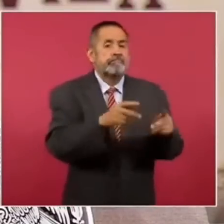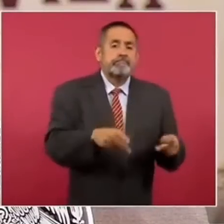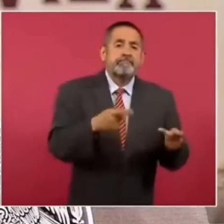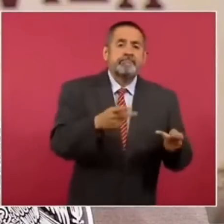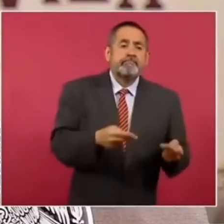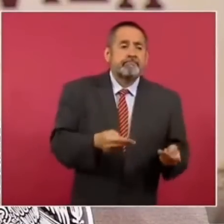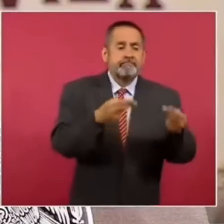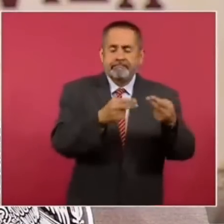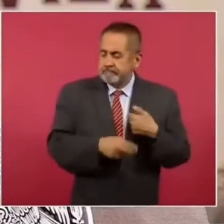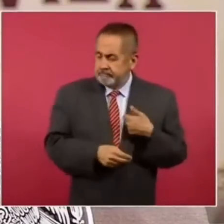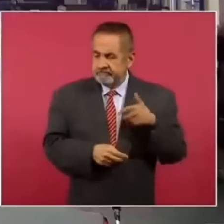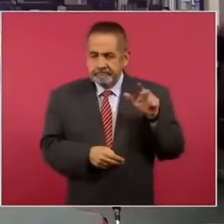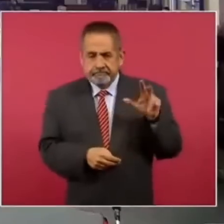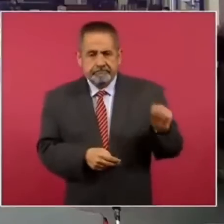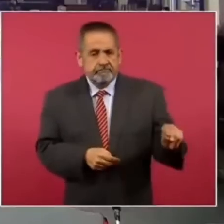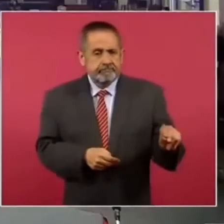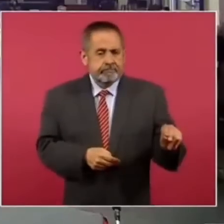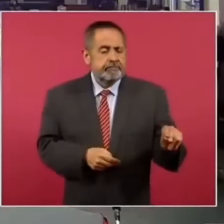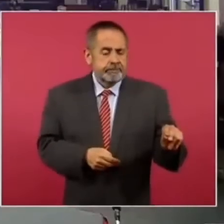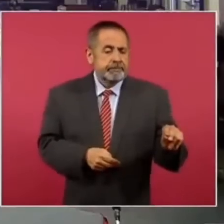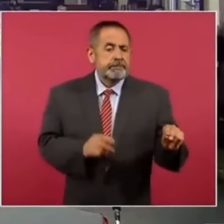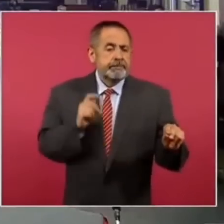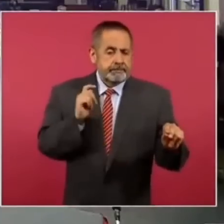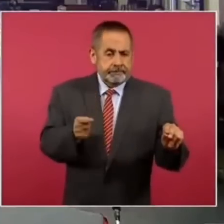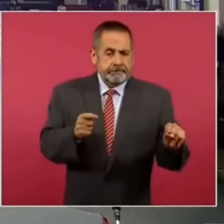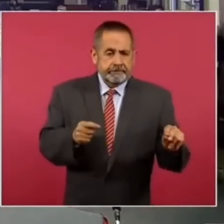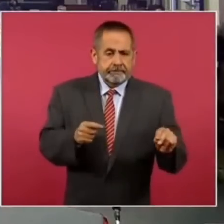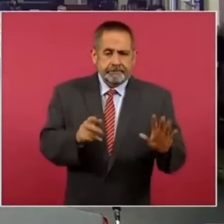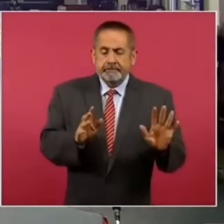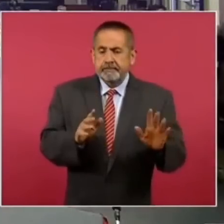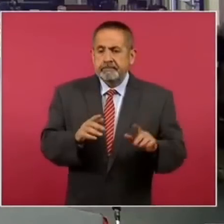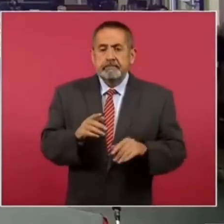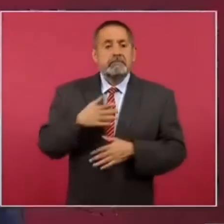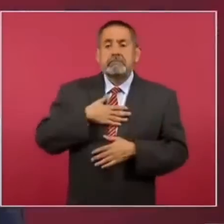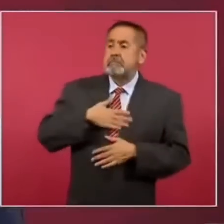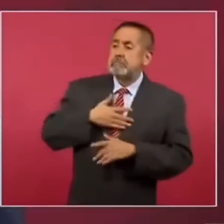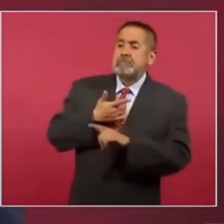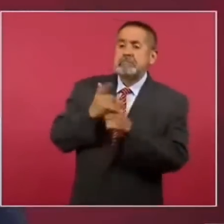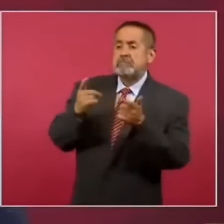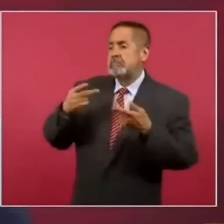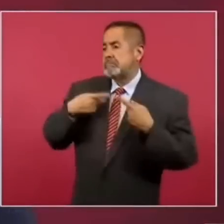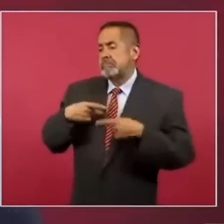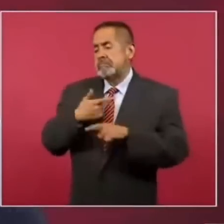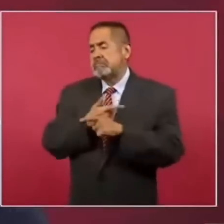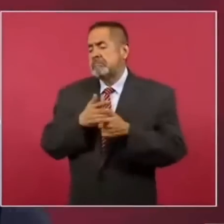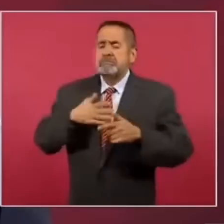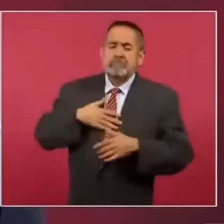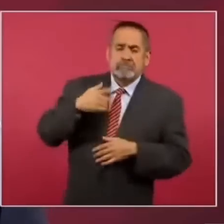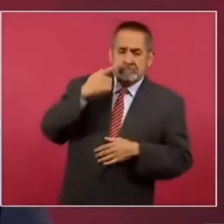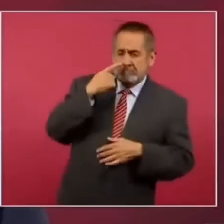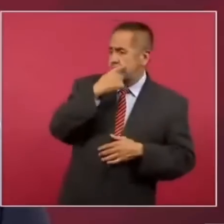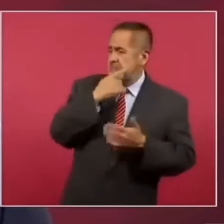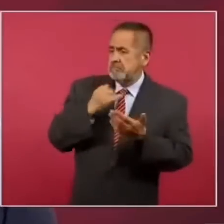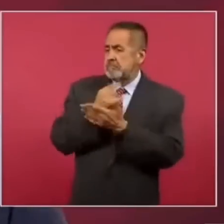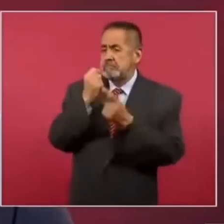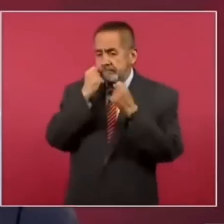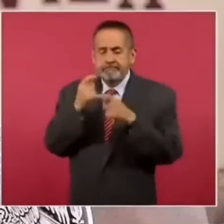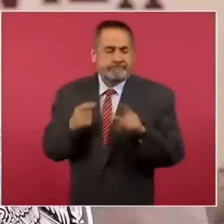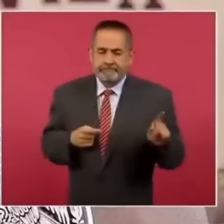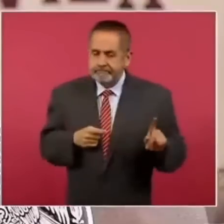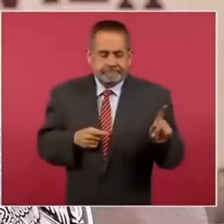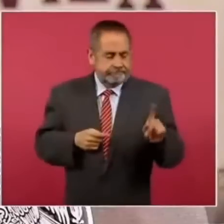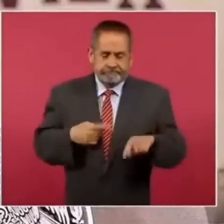estas suspensiones, argumentando el libre desarrollo de la personalidad, ya que el daño a la salud es muy,